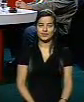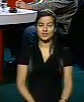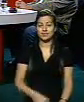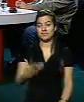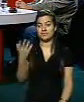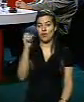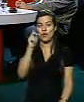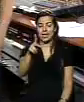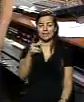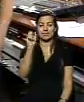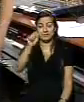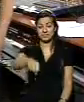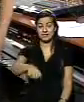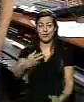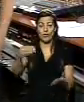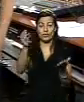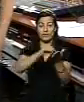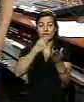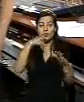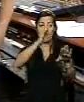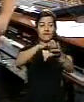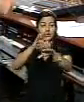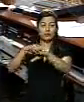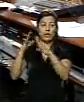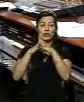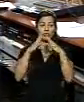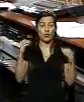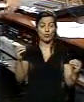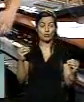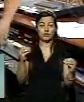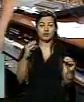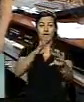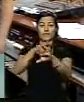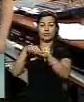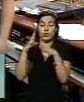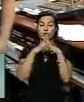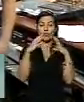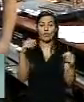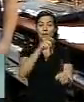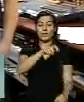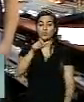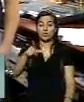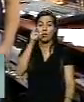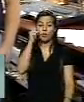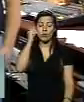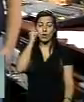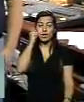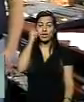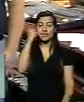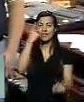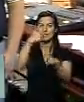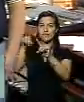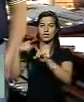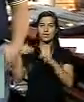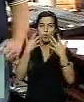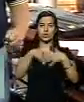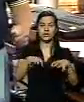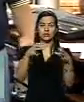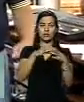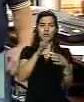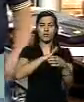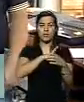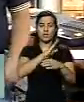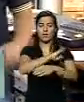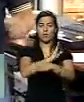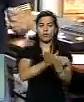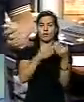Sí, bueno, reiterando pues el llamado a todos los compañeros de las distintas organizaciones de expresión del poder